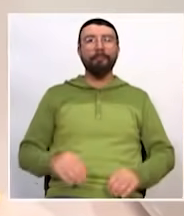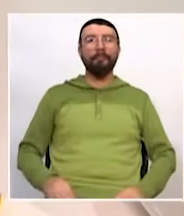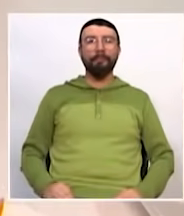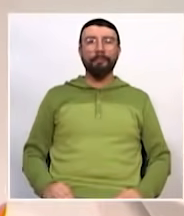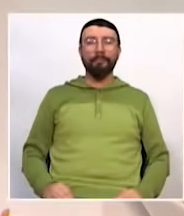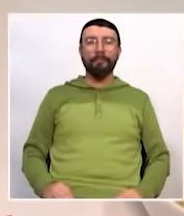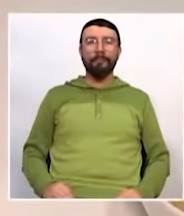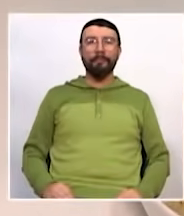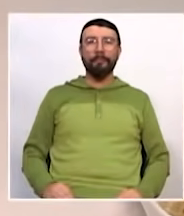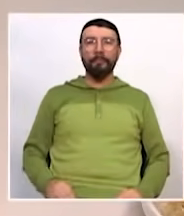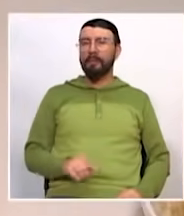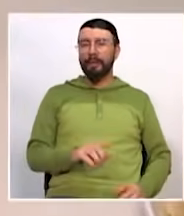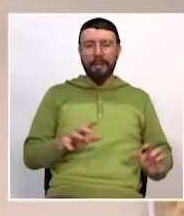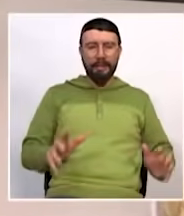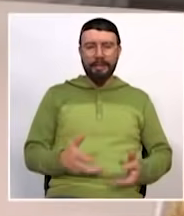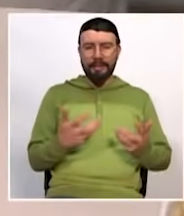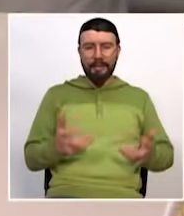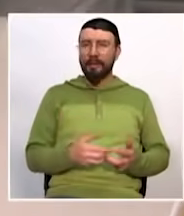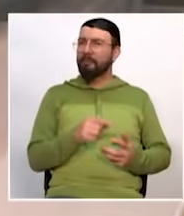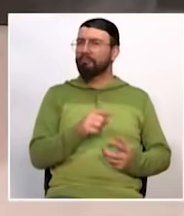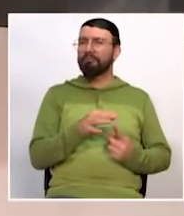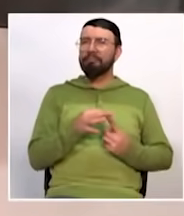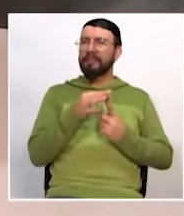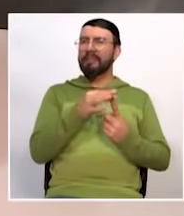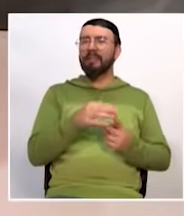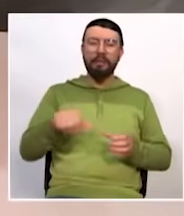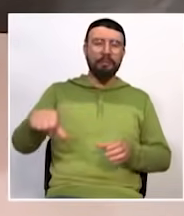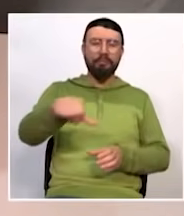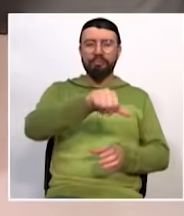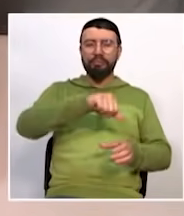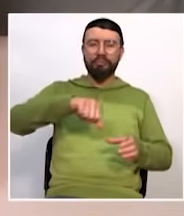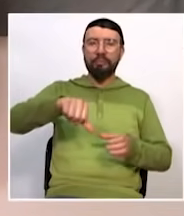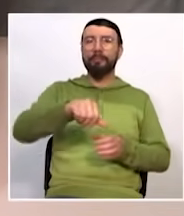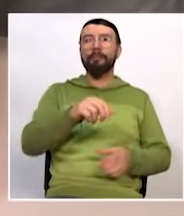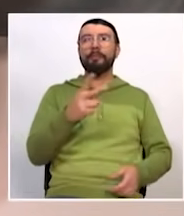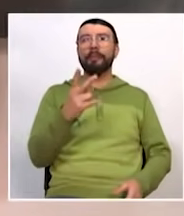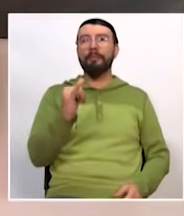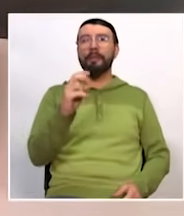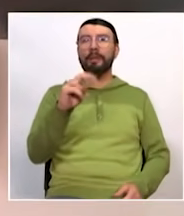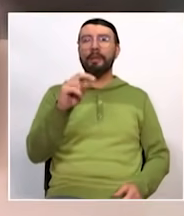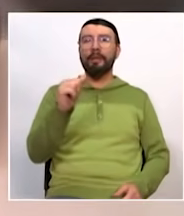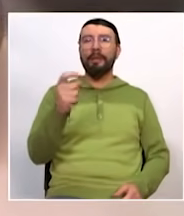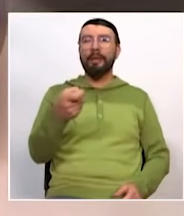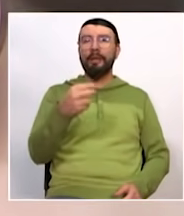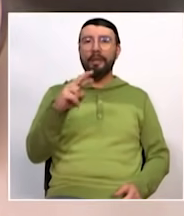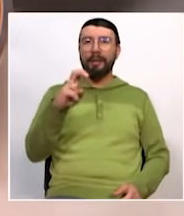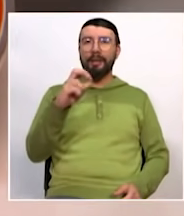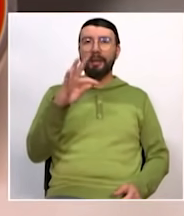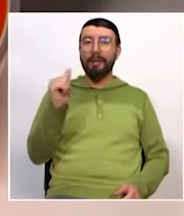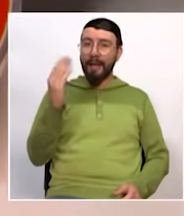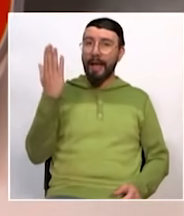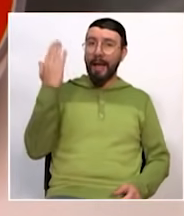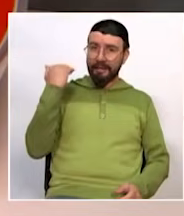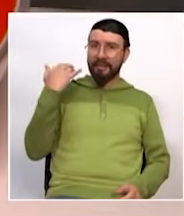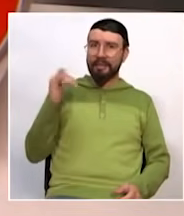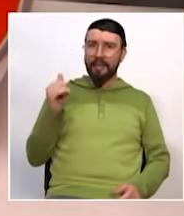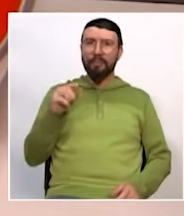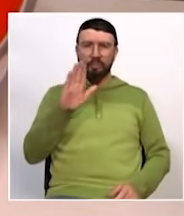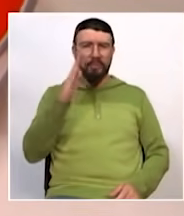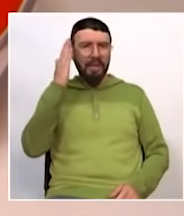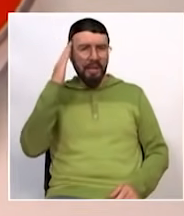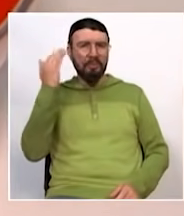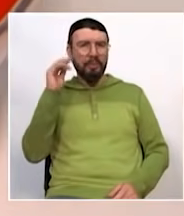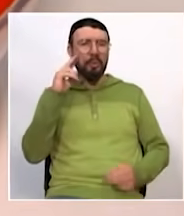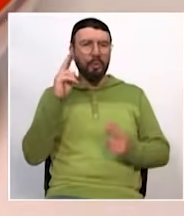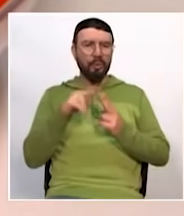y cuatro años para darle el toque debemos agregar la vinagreta que previamente habíamos preparado y que ya saben cómo